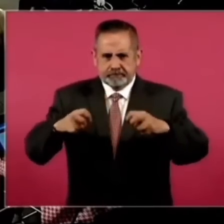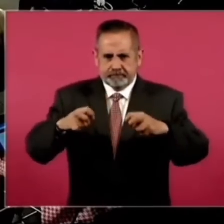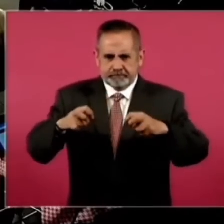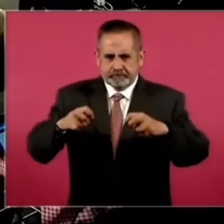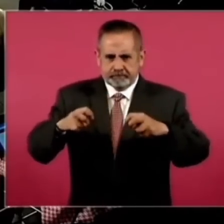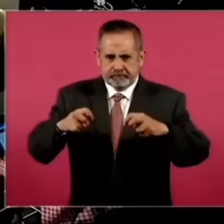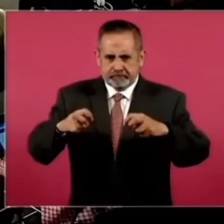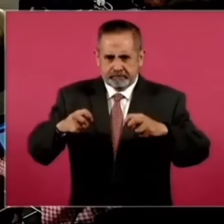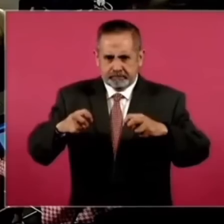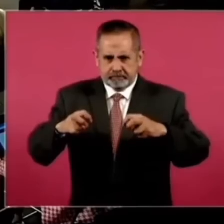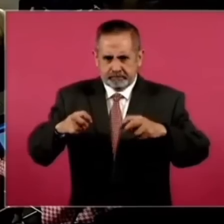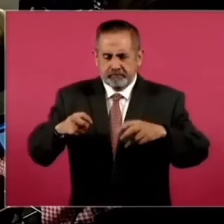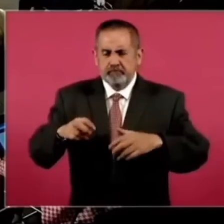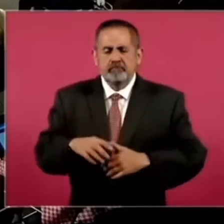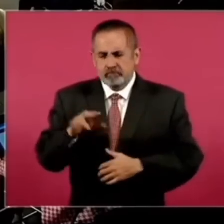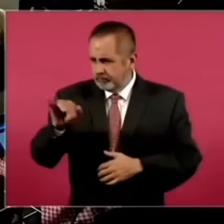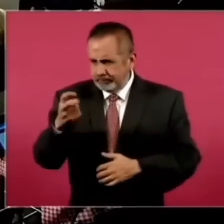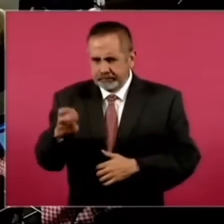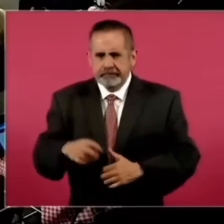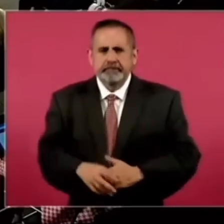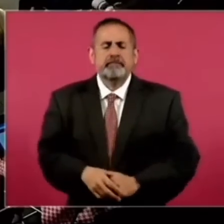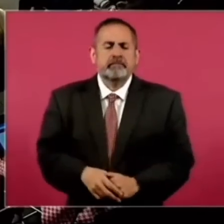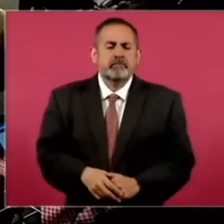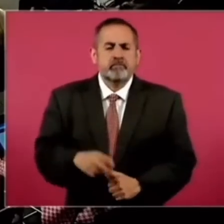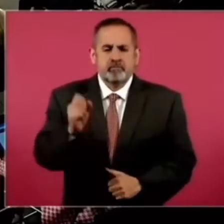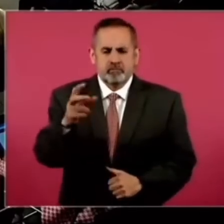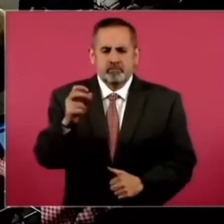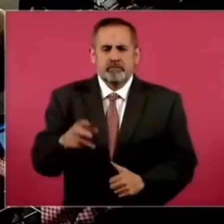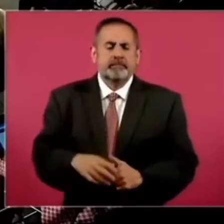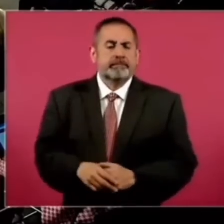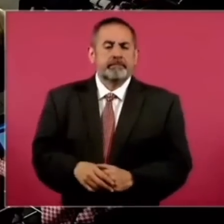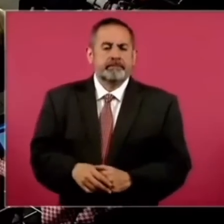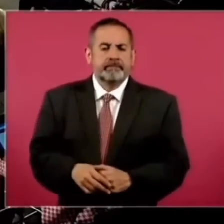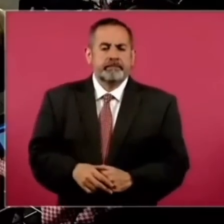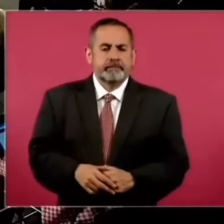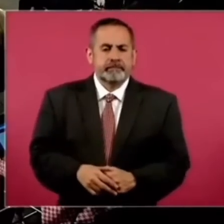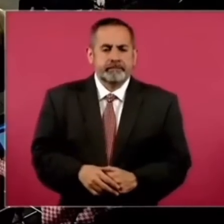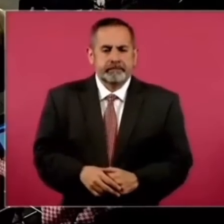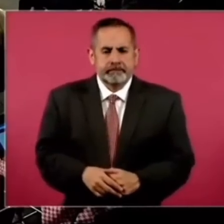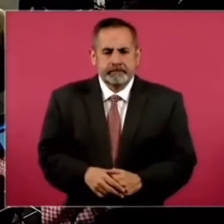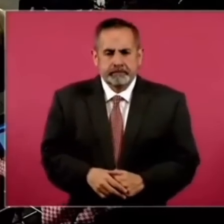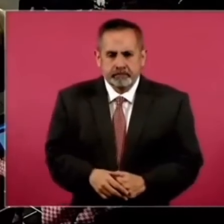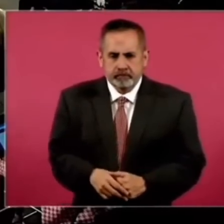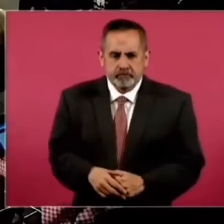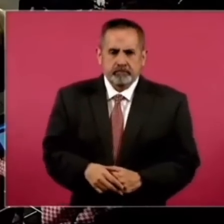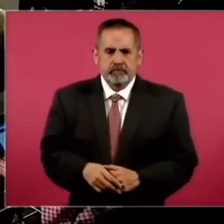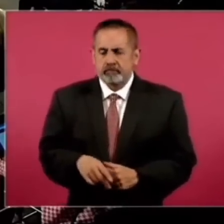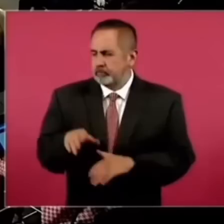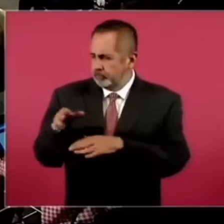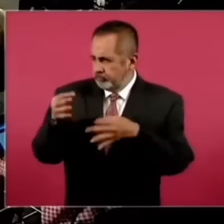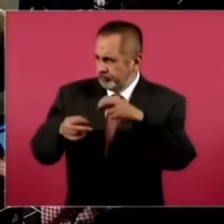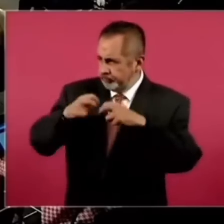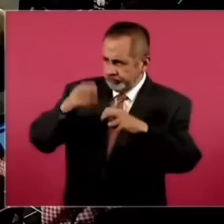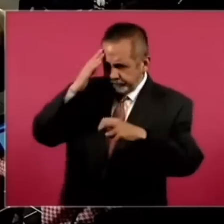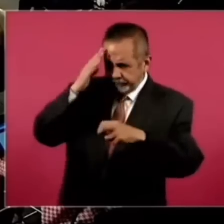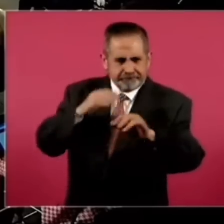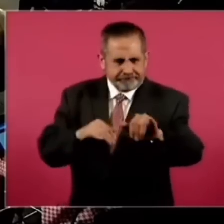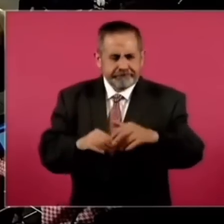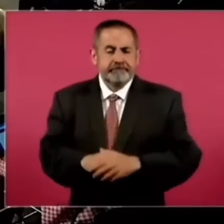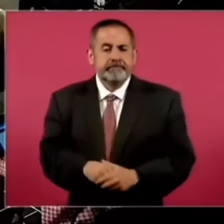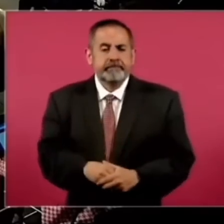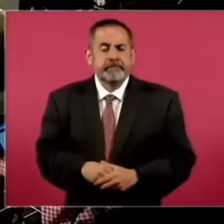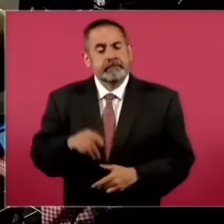él? ¿Del fiscal? Sí. Ok, en el caso... es el ministro. Sí, sí,